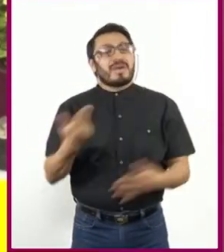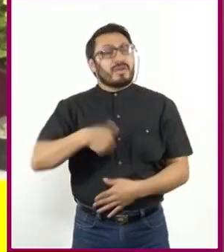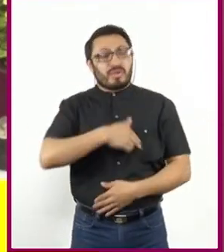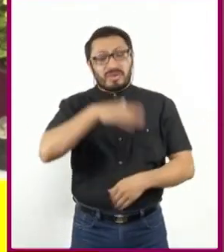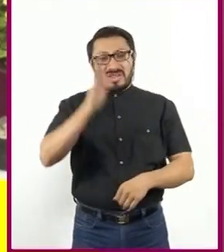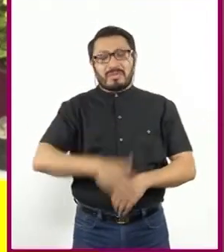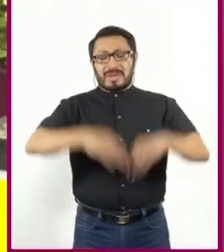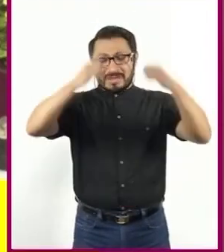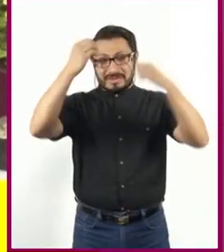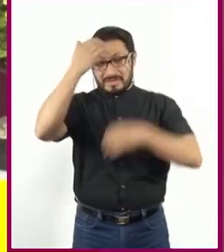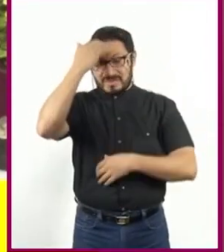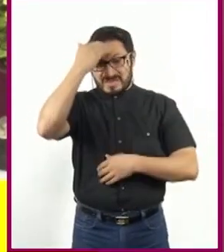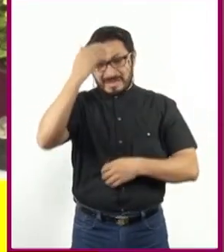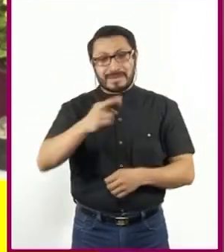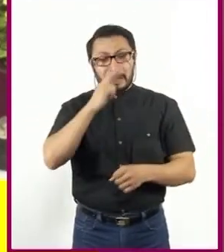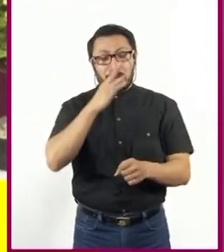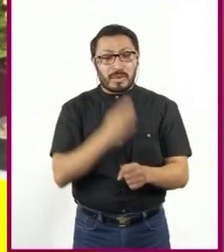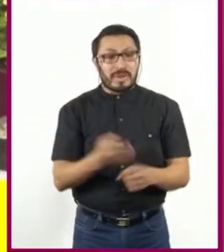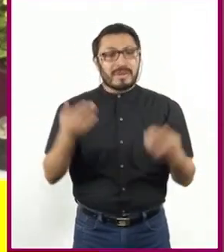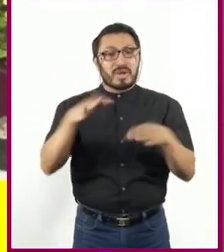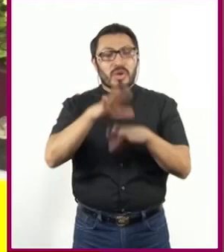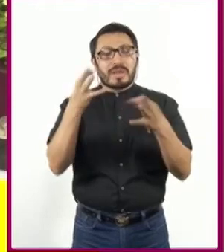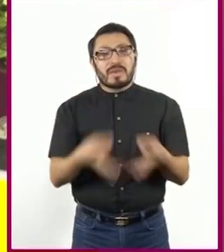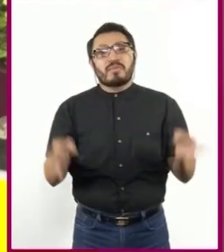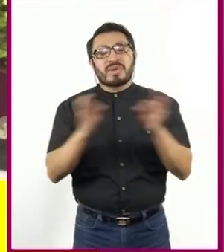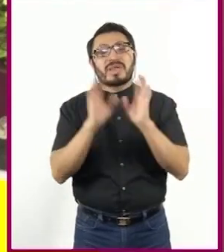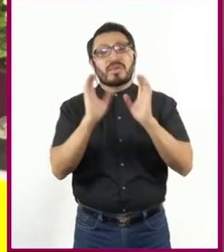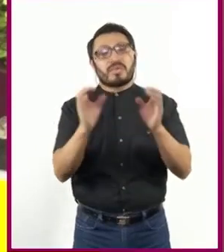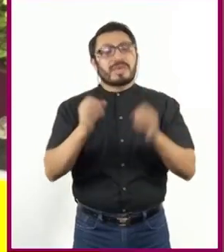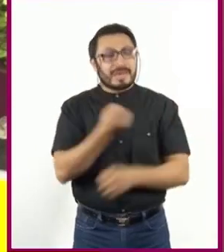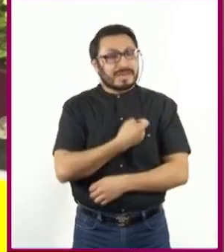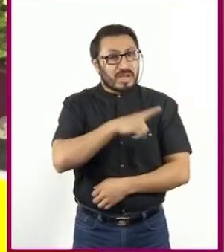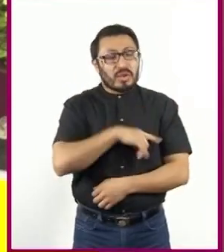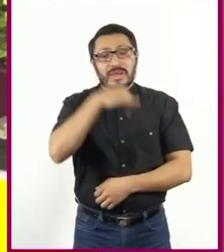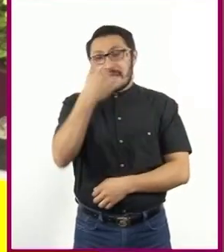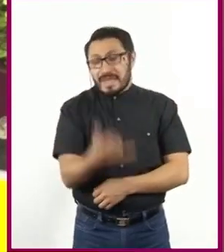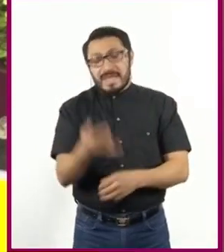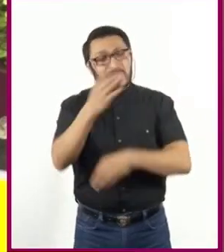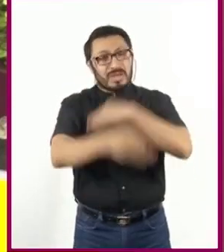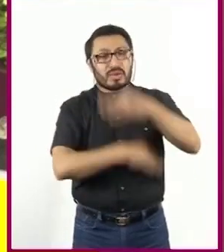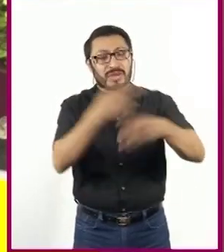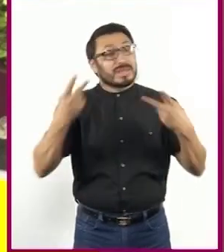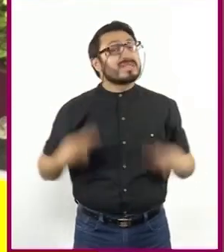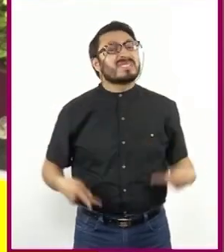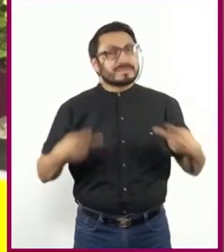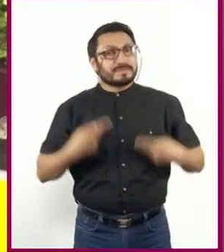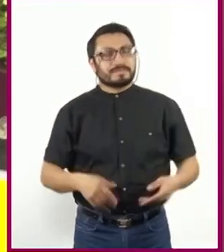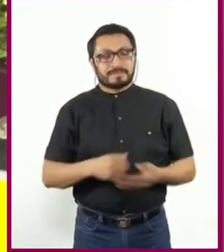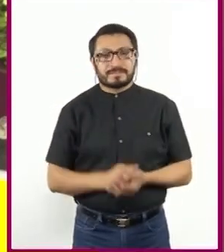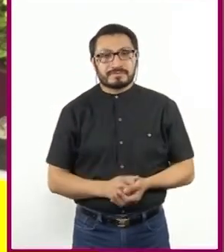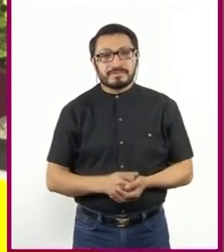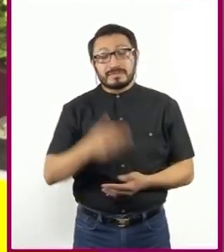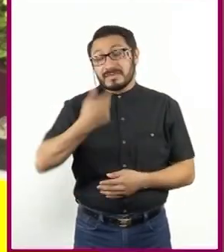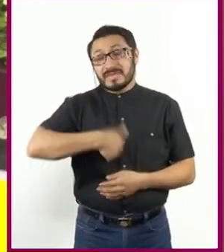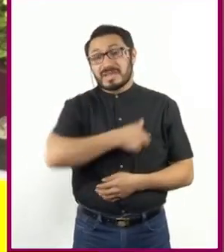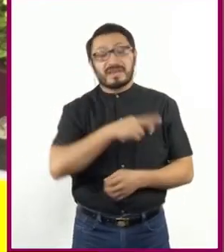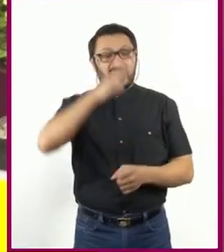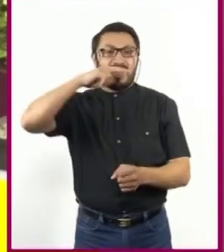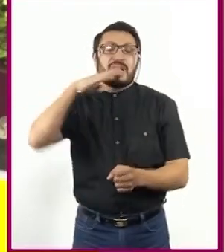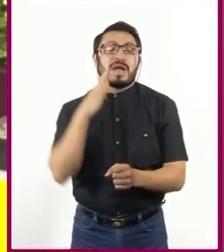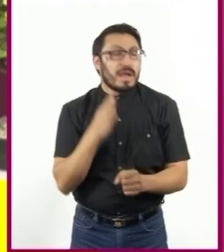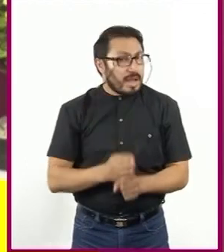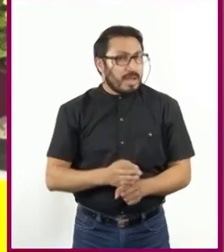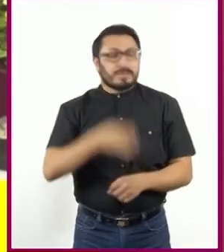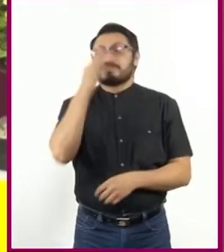de la importancia que tiene cuidar nuestra salud y la de las demás personas. Es nuestra